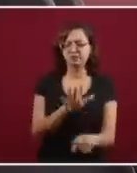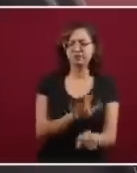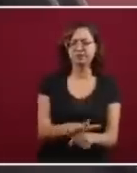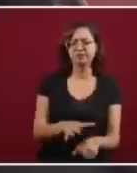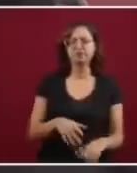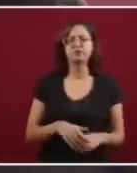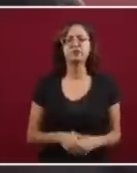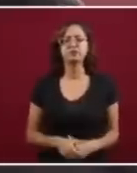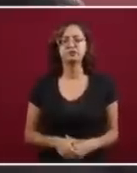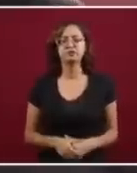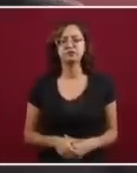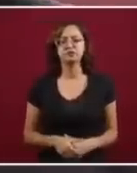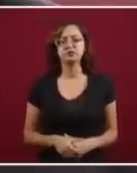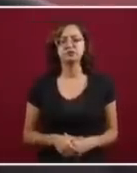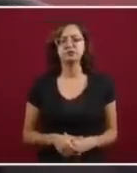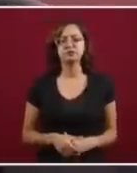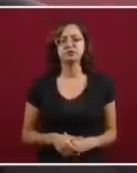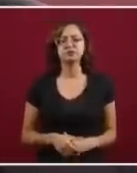no